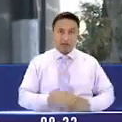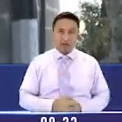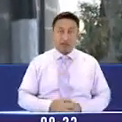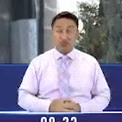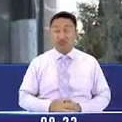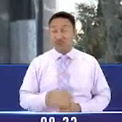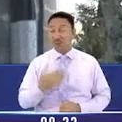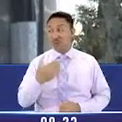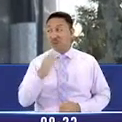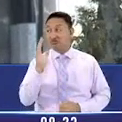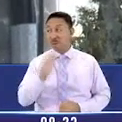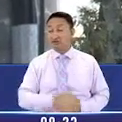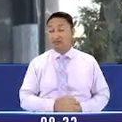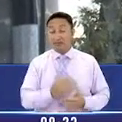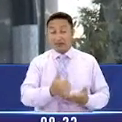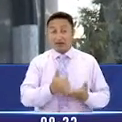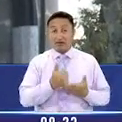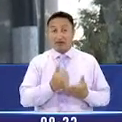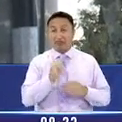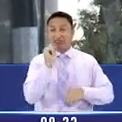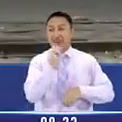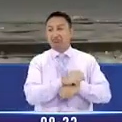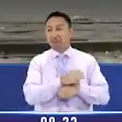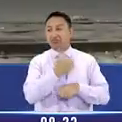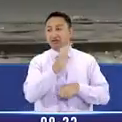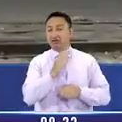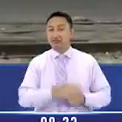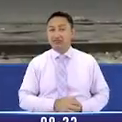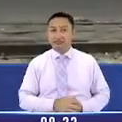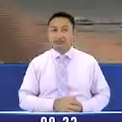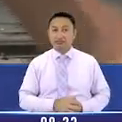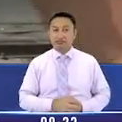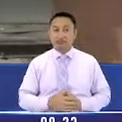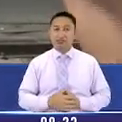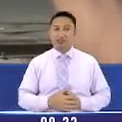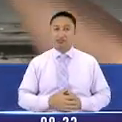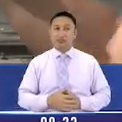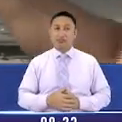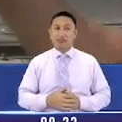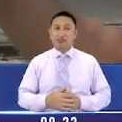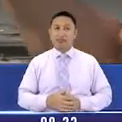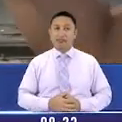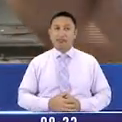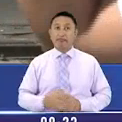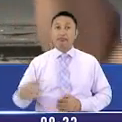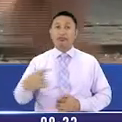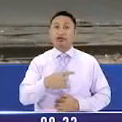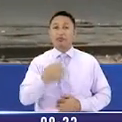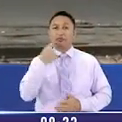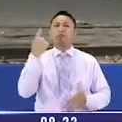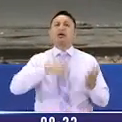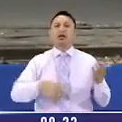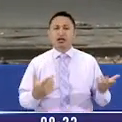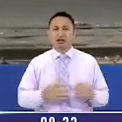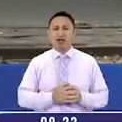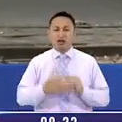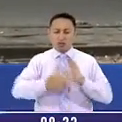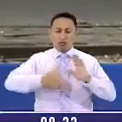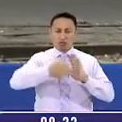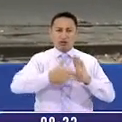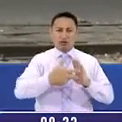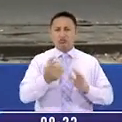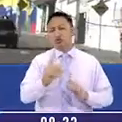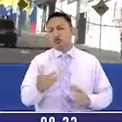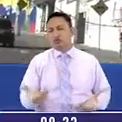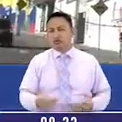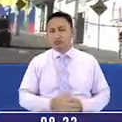han tenido respuesta positiva. Pues, pero mijo, que no, que a raíz de que ya no hay el tren, entonces ya no hace falta semáforos, imagínese. Por